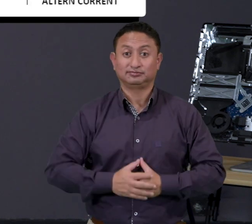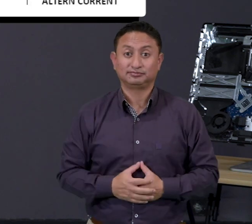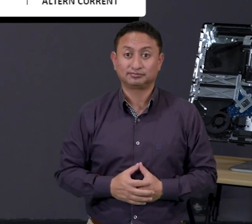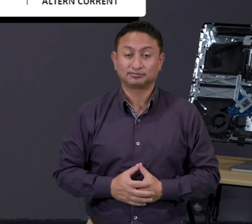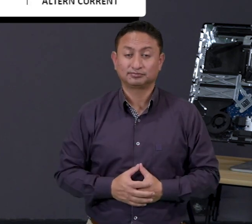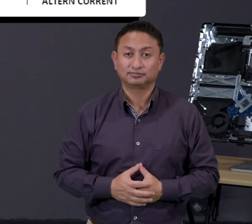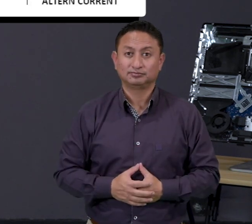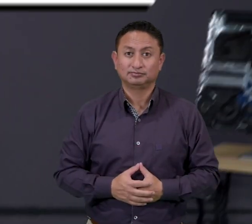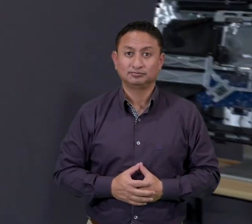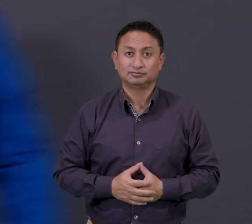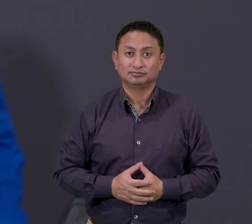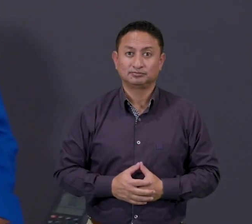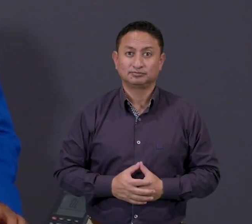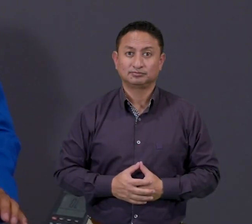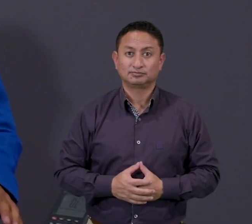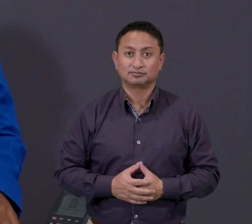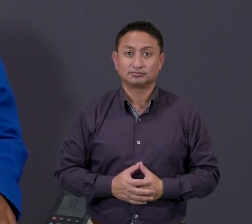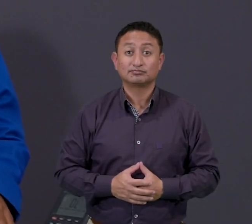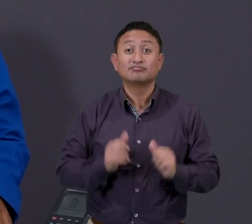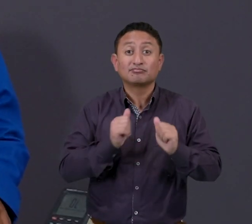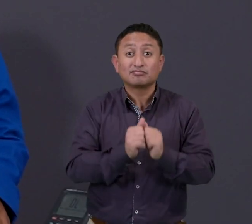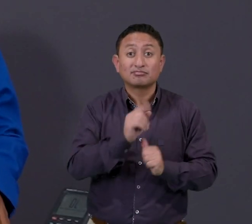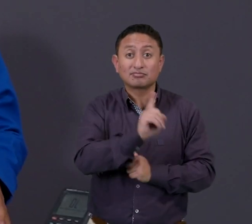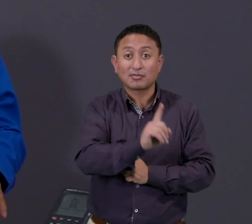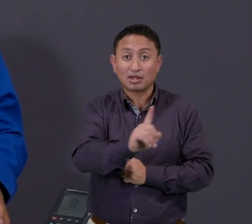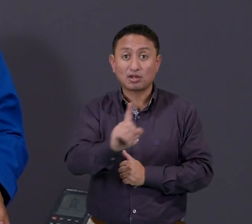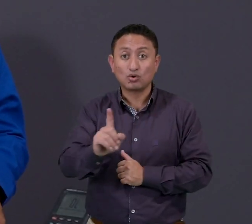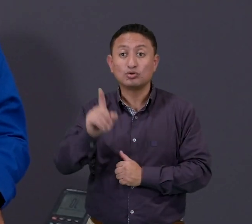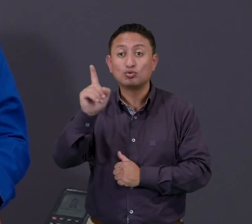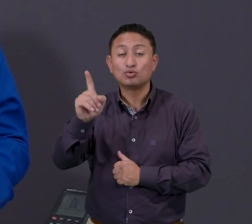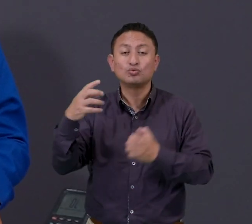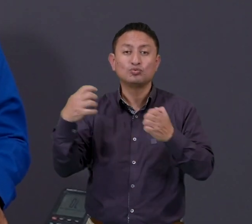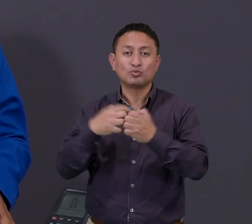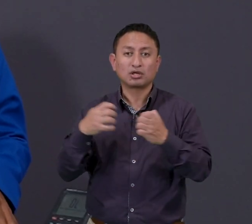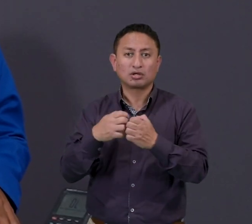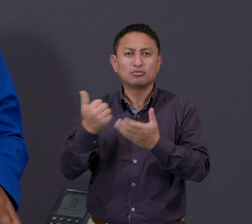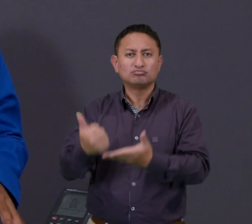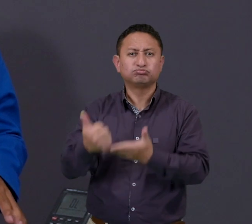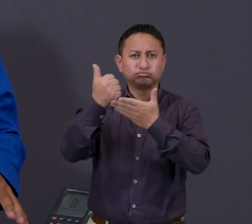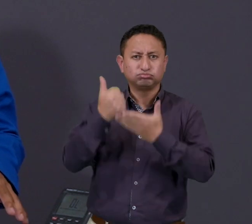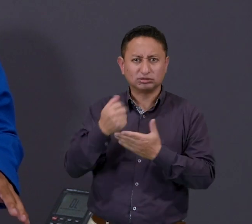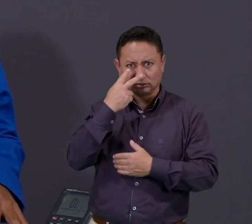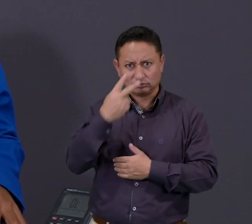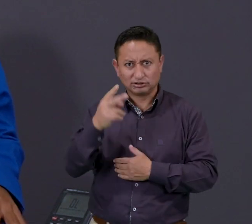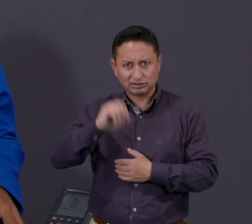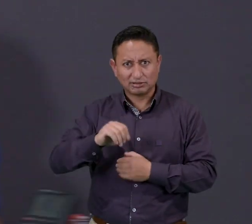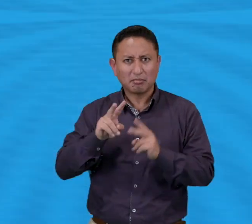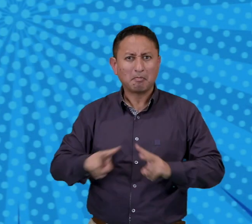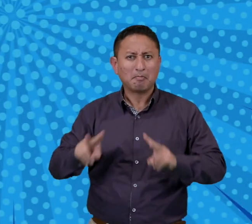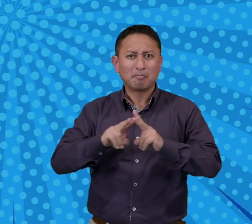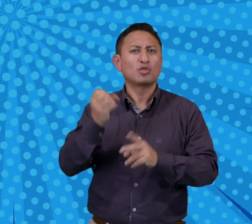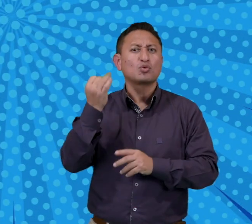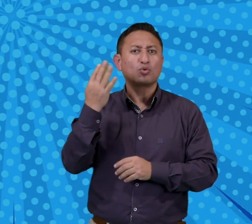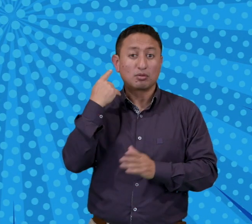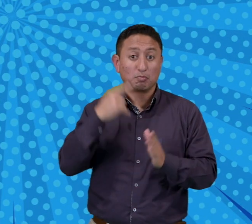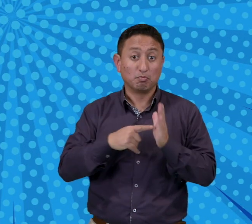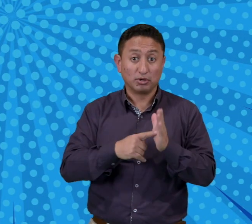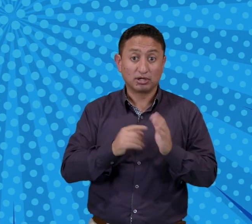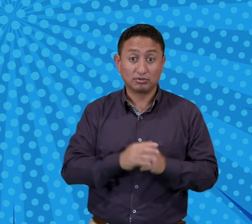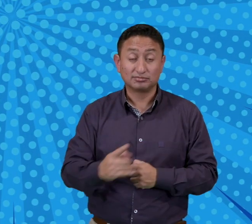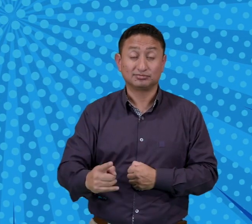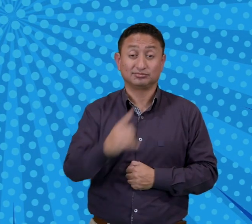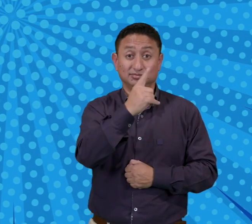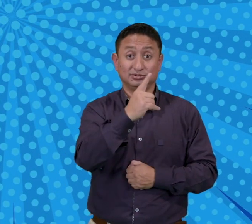símbolos. Para cada medida eléctrica existe un aparato que nos ayuda a visualizar su valor. En este caso, para